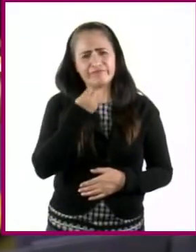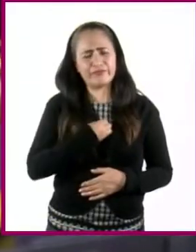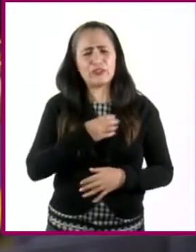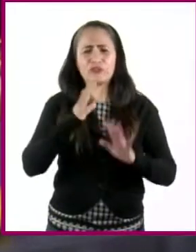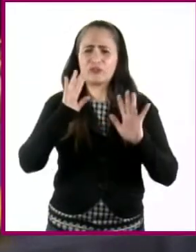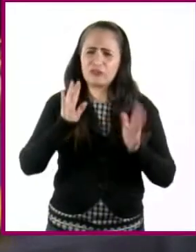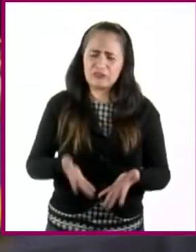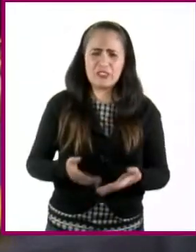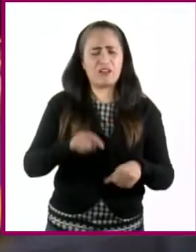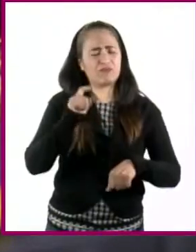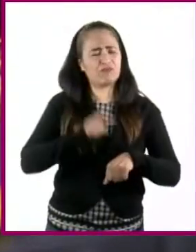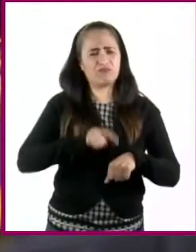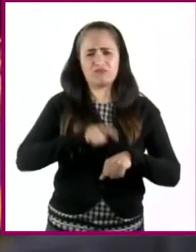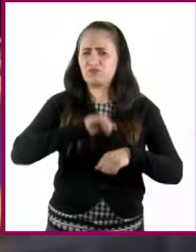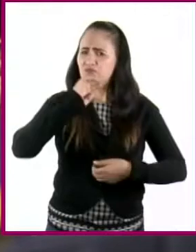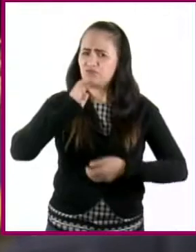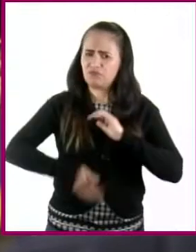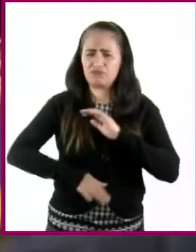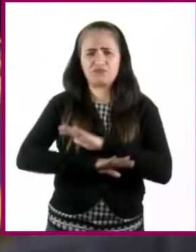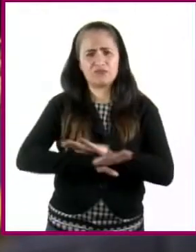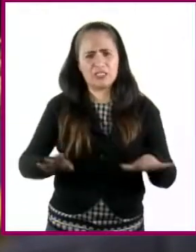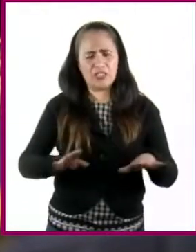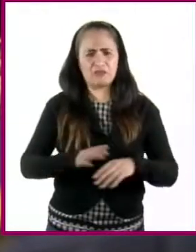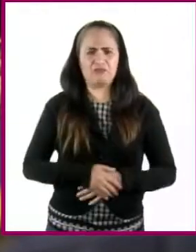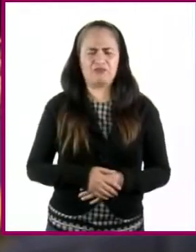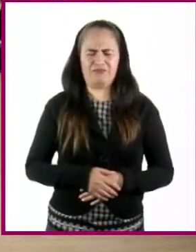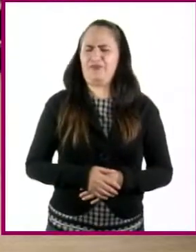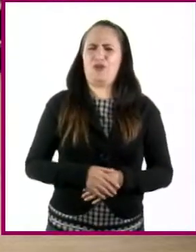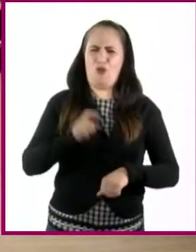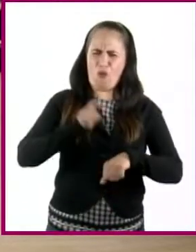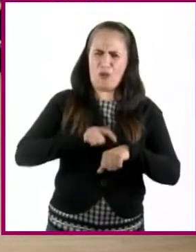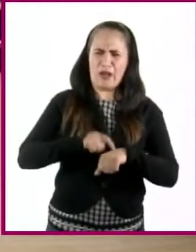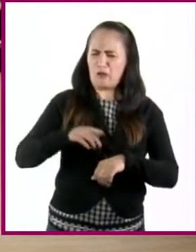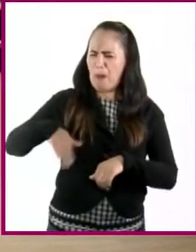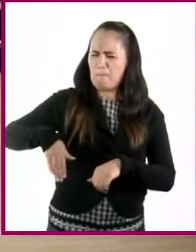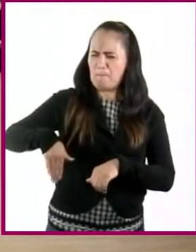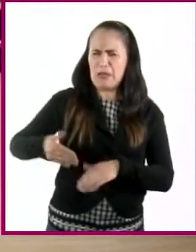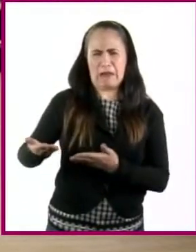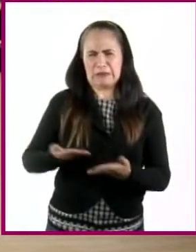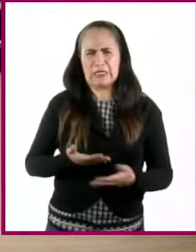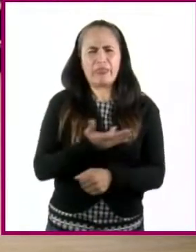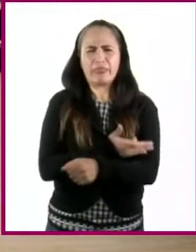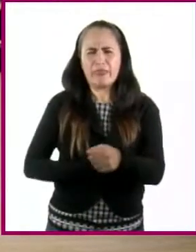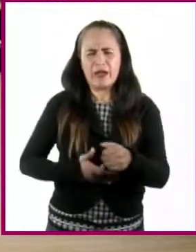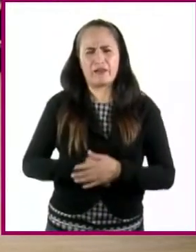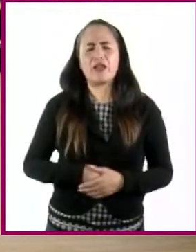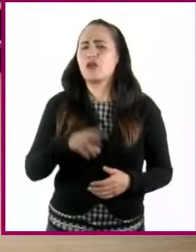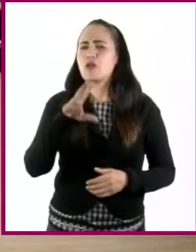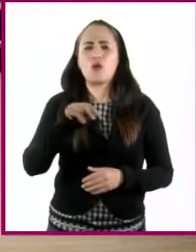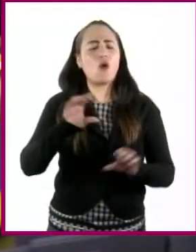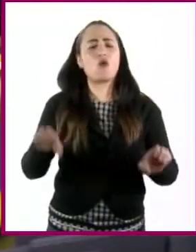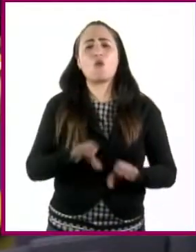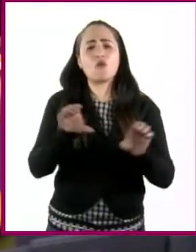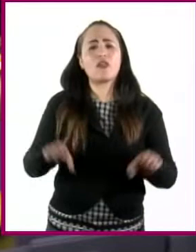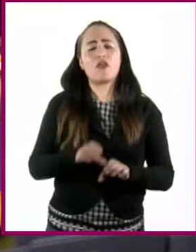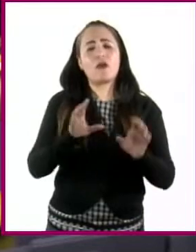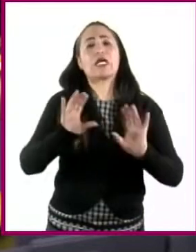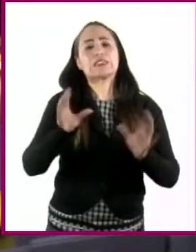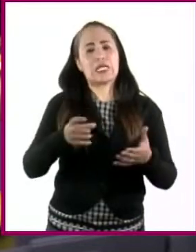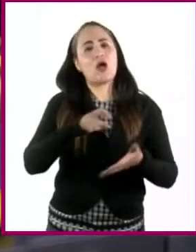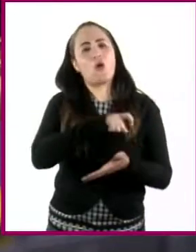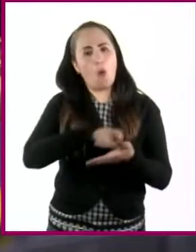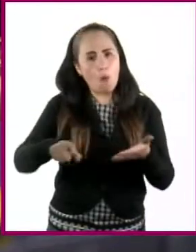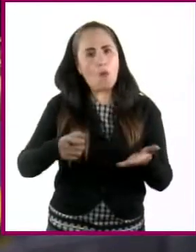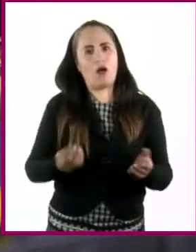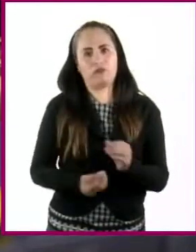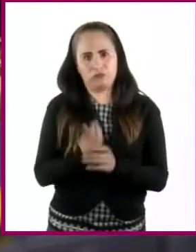hora? ¿La hora de qué? Si solo llegué unos minutos tarde. No, me refiero a la hora de comprar una computadora. Ah, no,